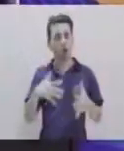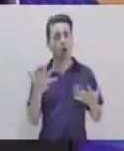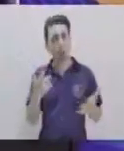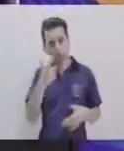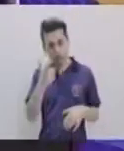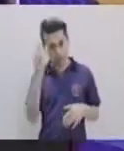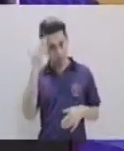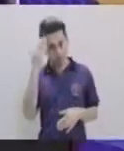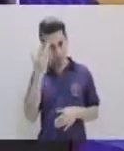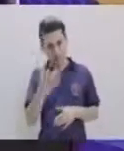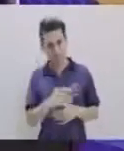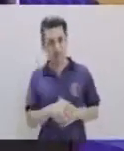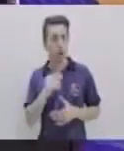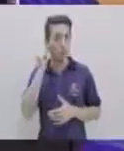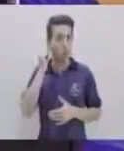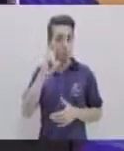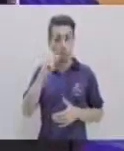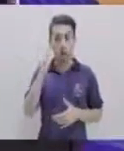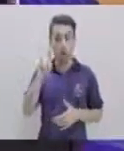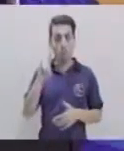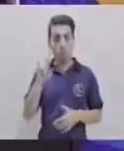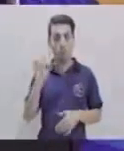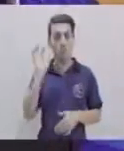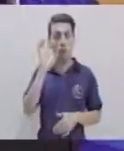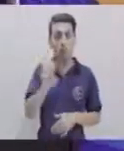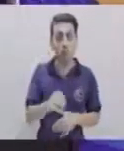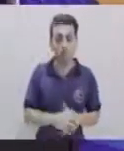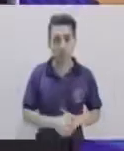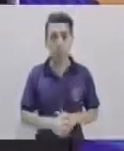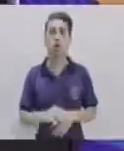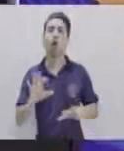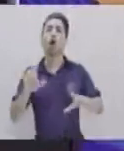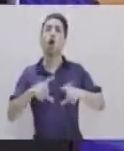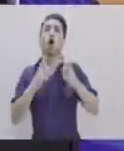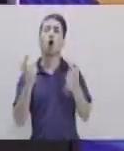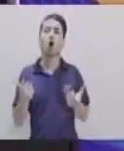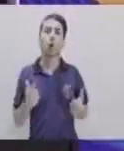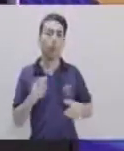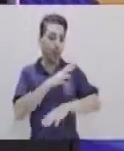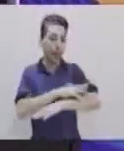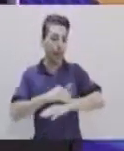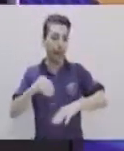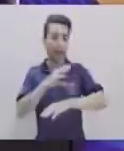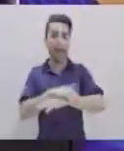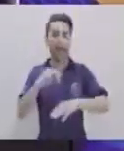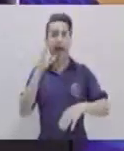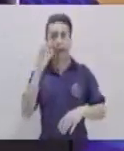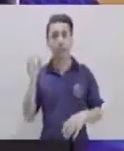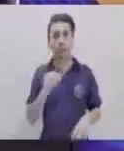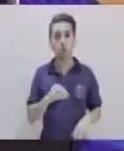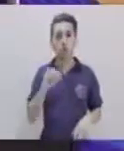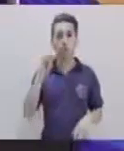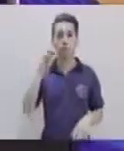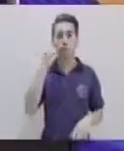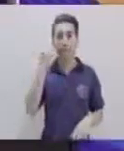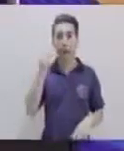¿Cómo ladra el perro? ¡Guau! ¿Cómo maúlla el gato?